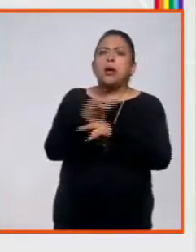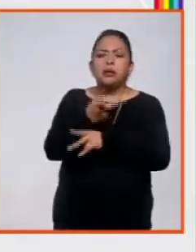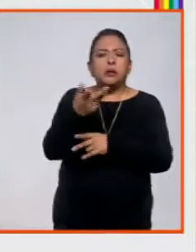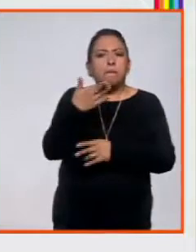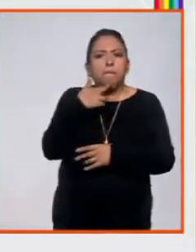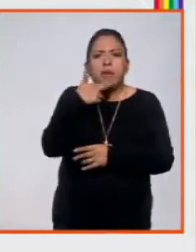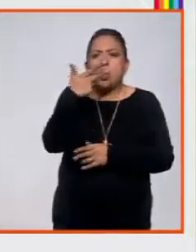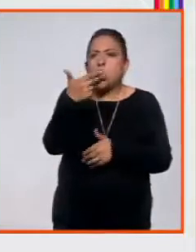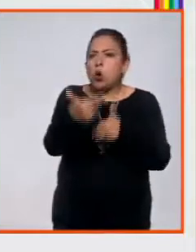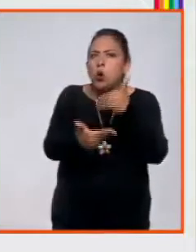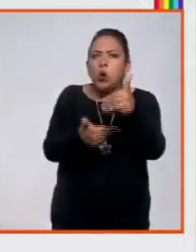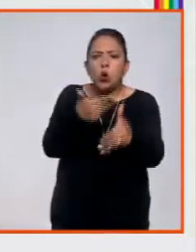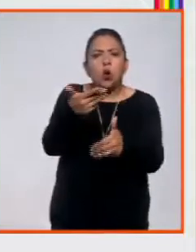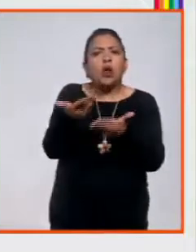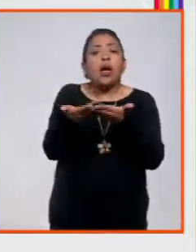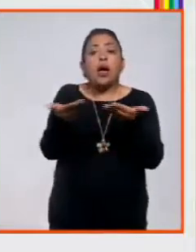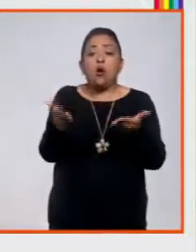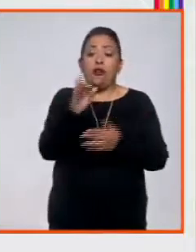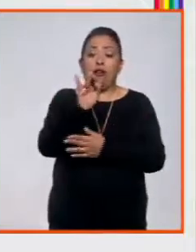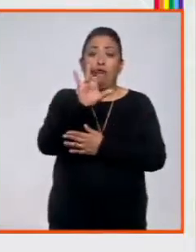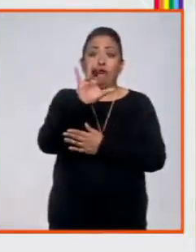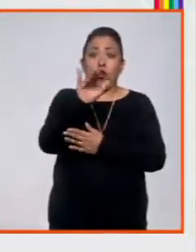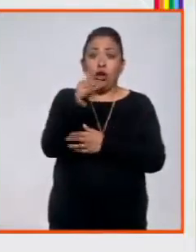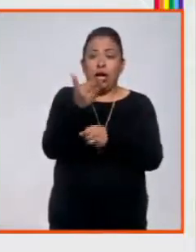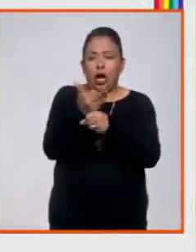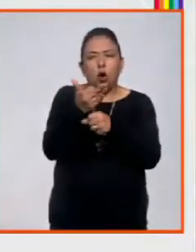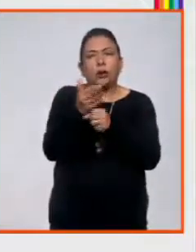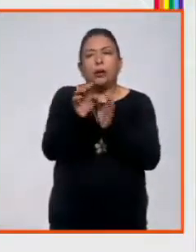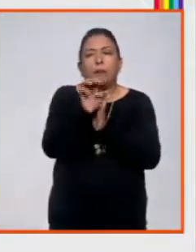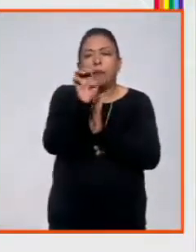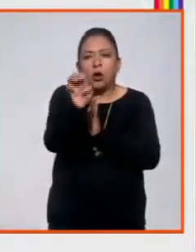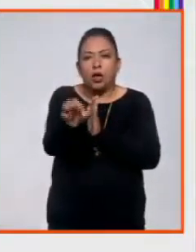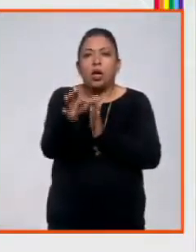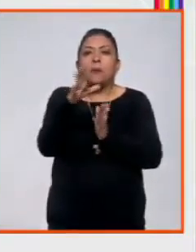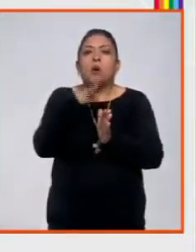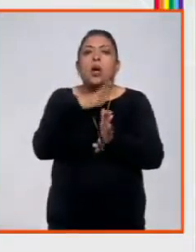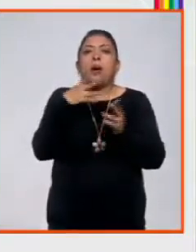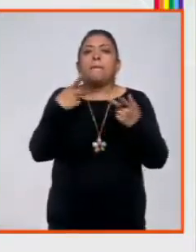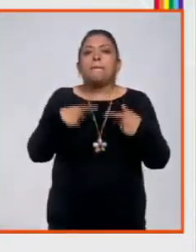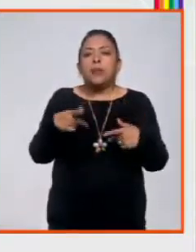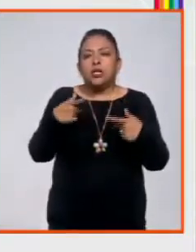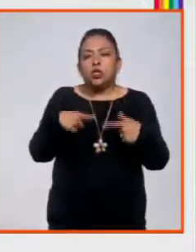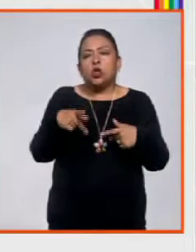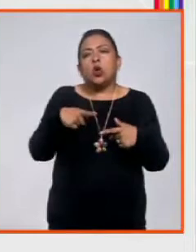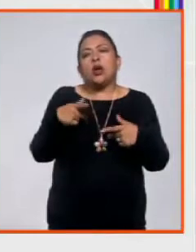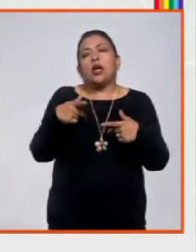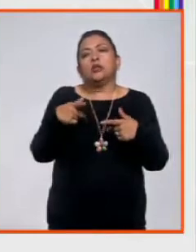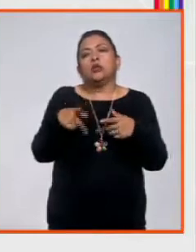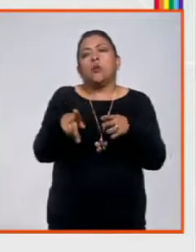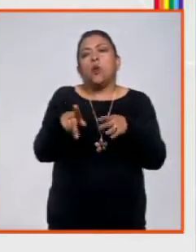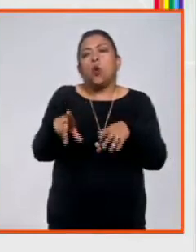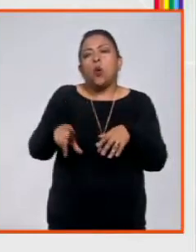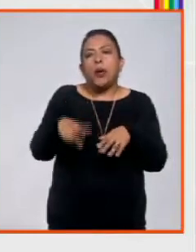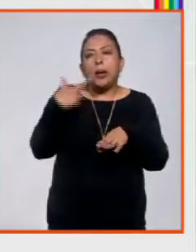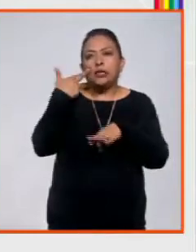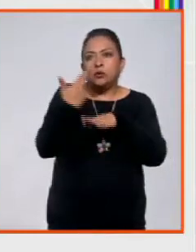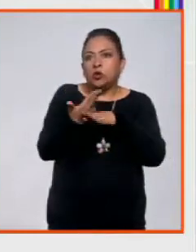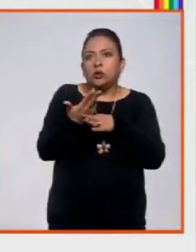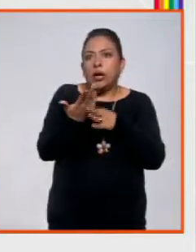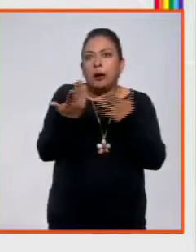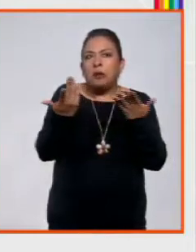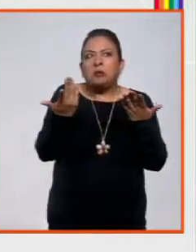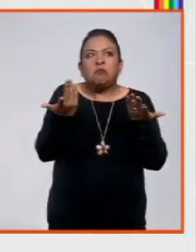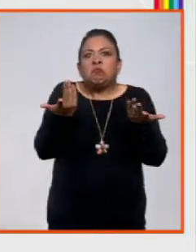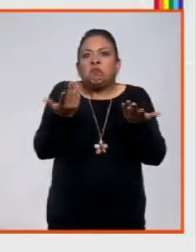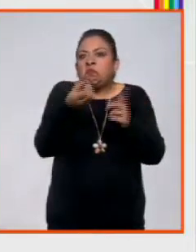la dinámica ahora el fonca tiene por ejemplo funcionarios o tiene una estructura que está volando o que no